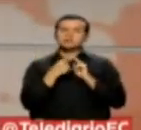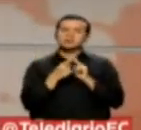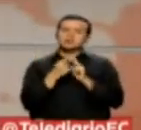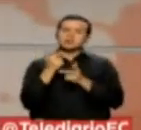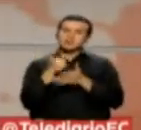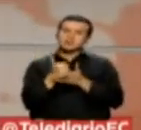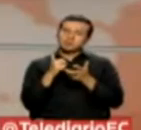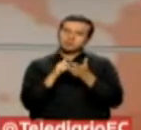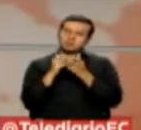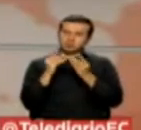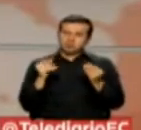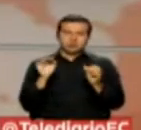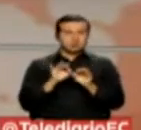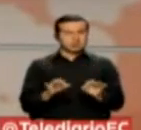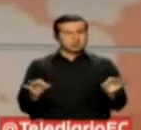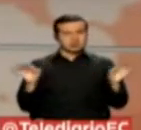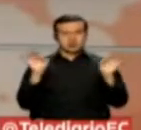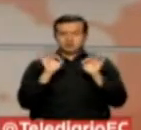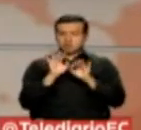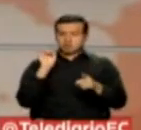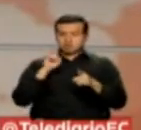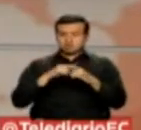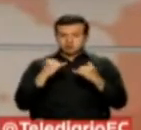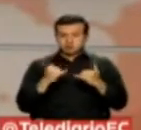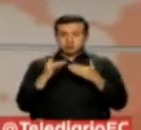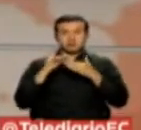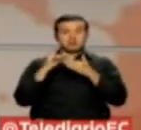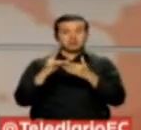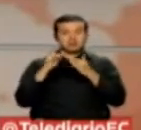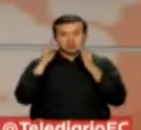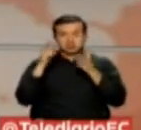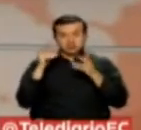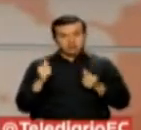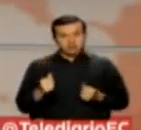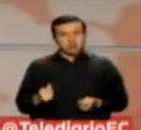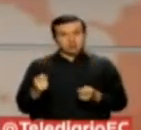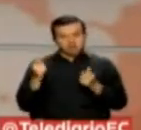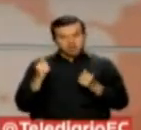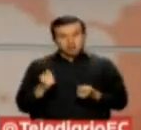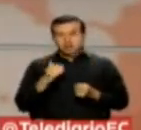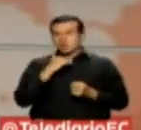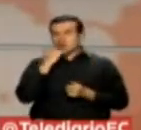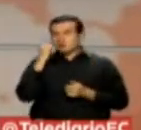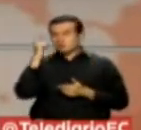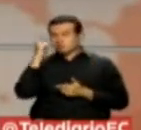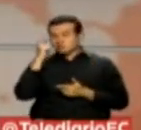resuelven. Eso es lo importante. Hasta ahora han sido orientados hacia el gasto, a resolver una